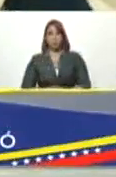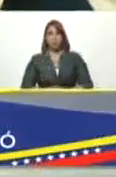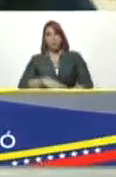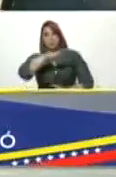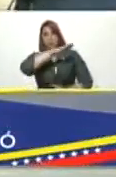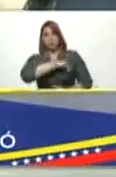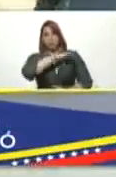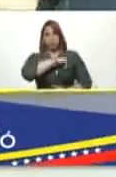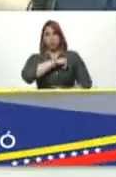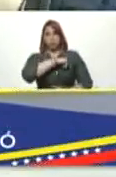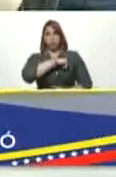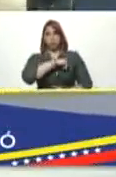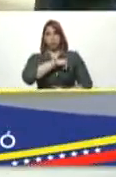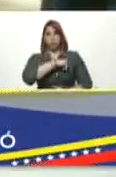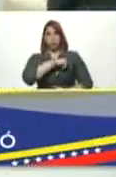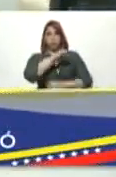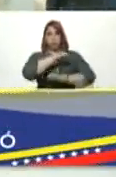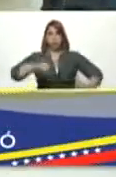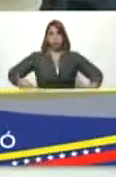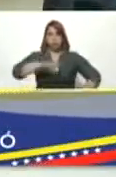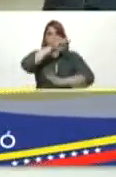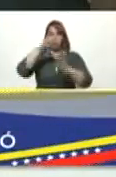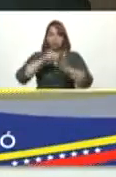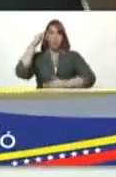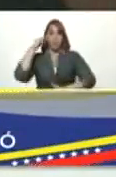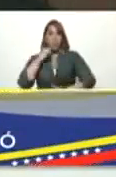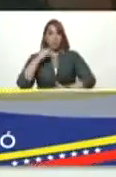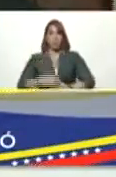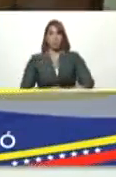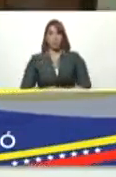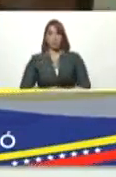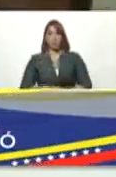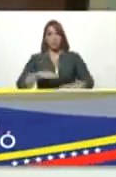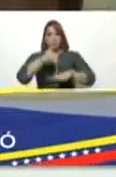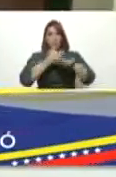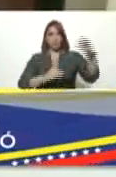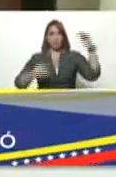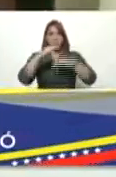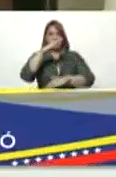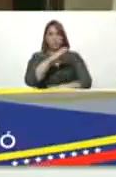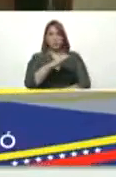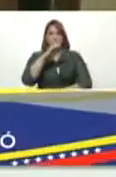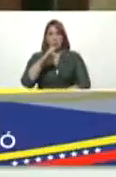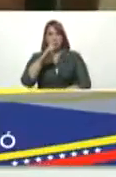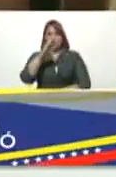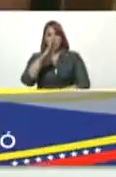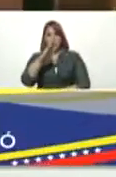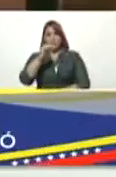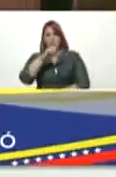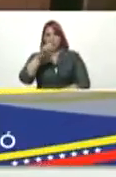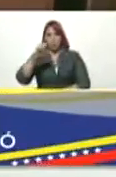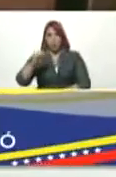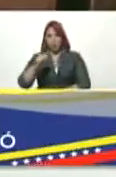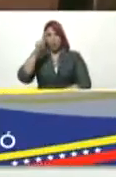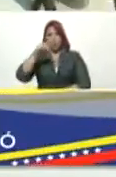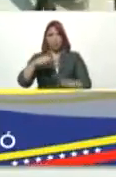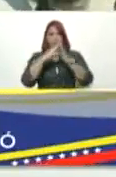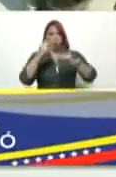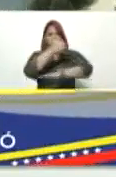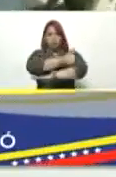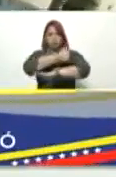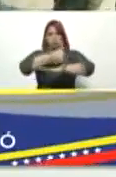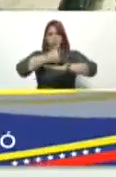6CPC, a la Guardia Nacional Bolivariana, al almirante Remigio Ceballos y a todos los funcionarios por